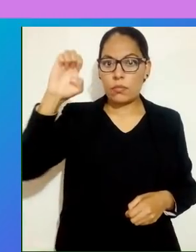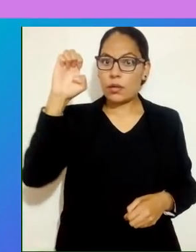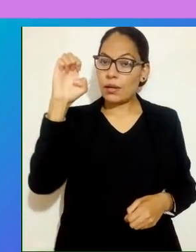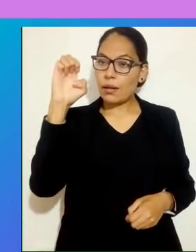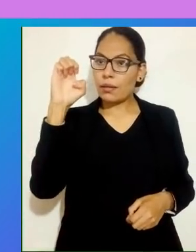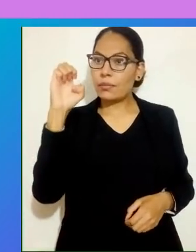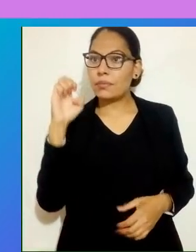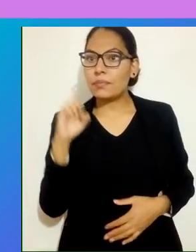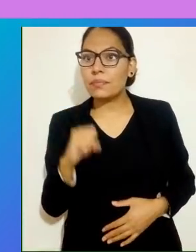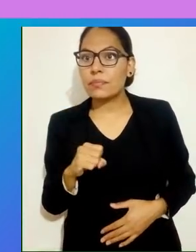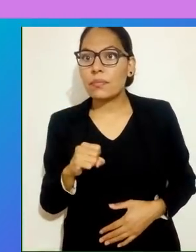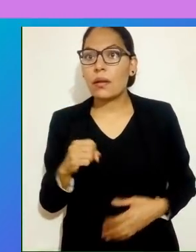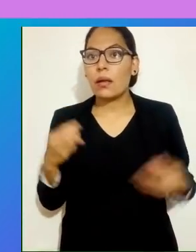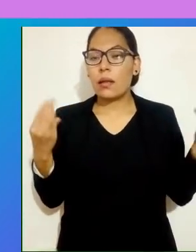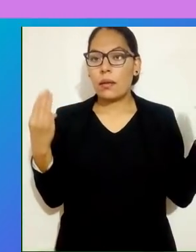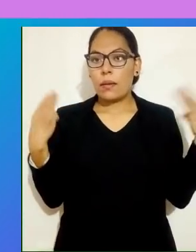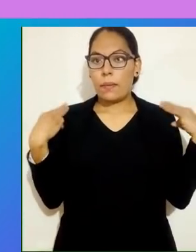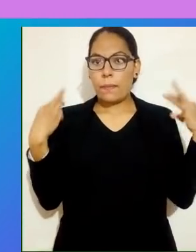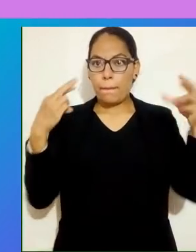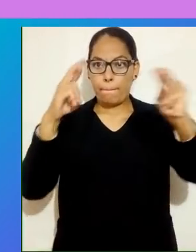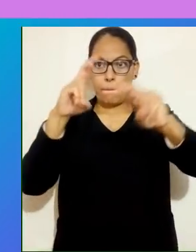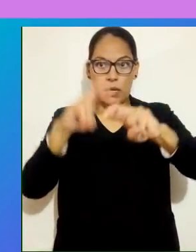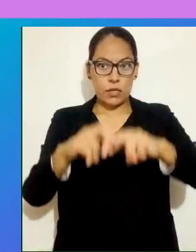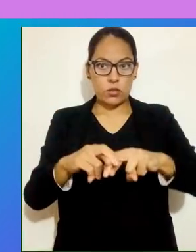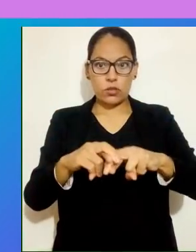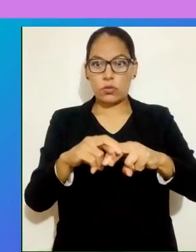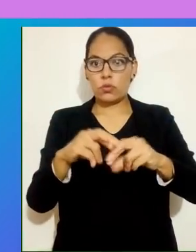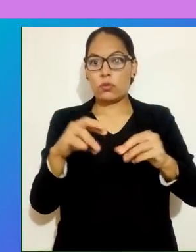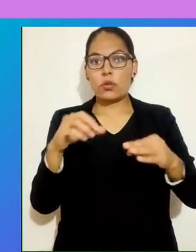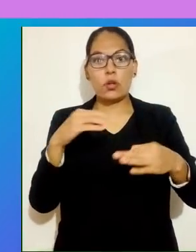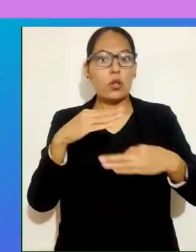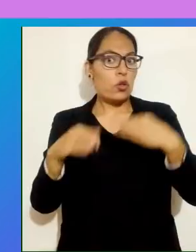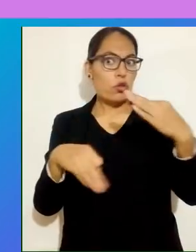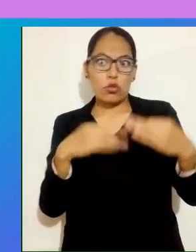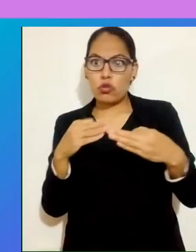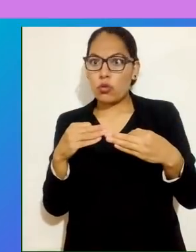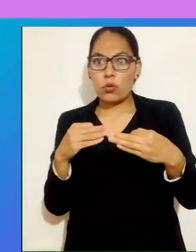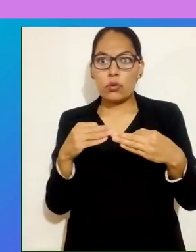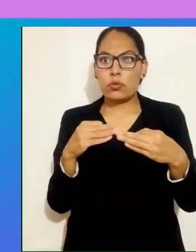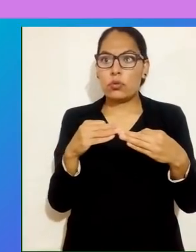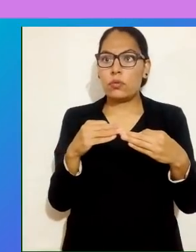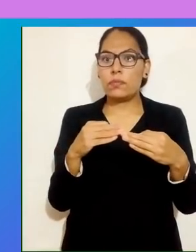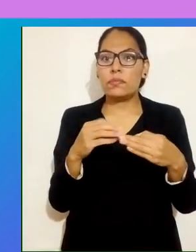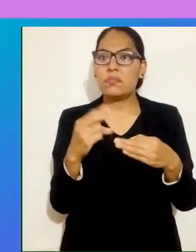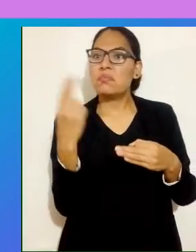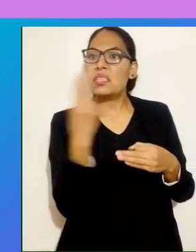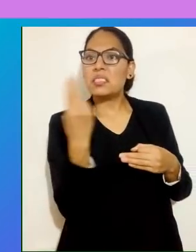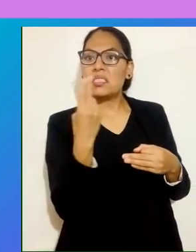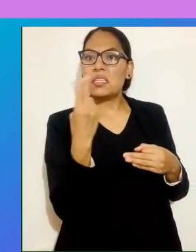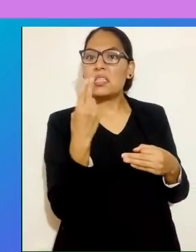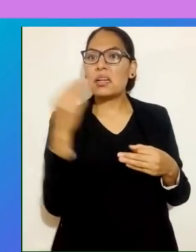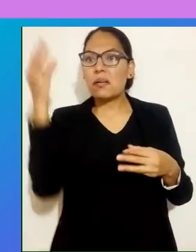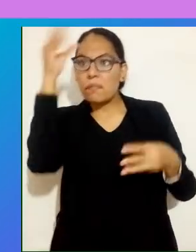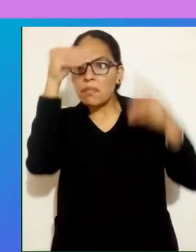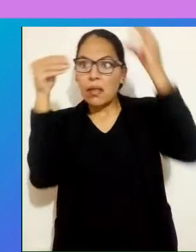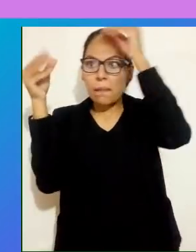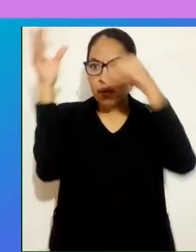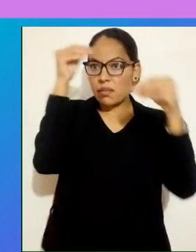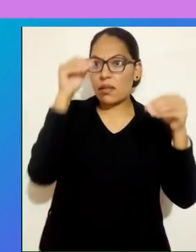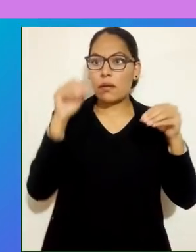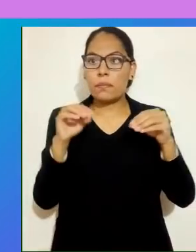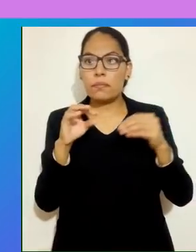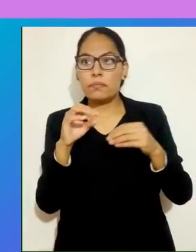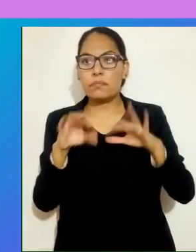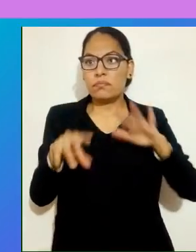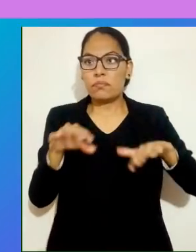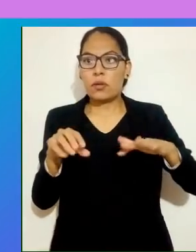los que conocían de cómo funcionaba este mundo digital. Durante años hemos escuchado sobre el manejo